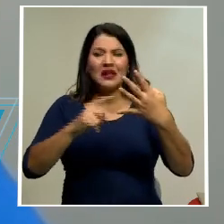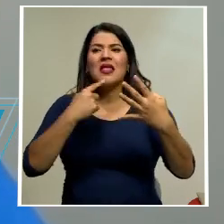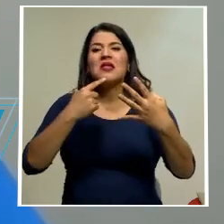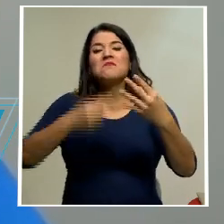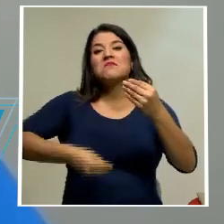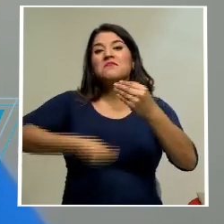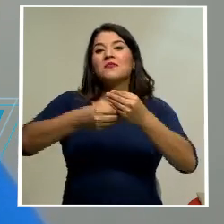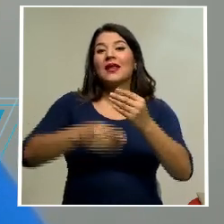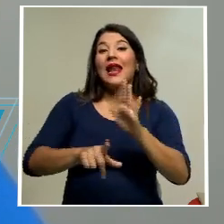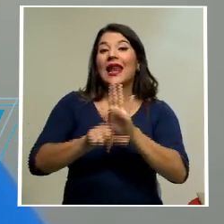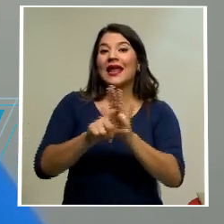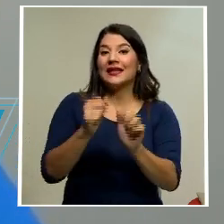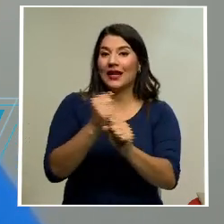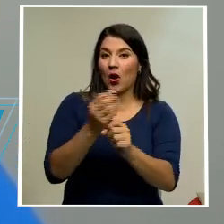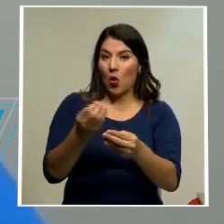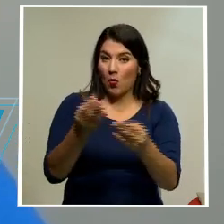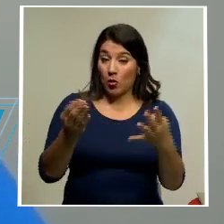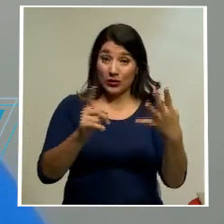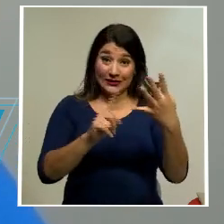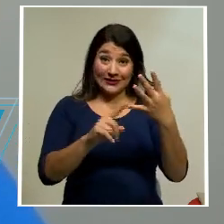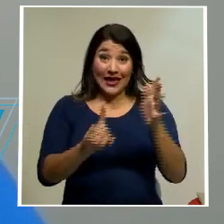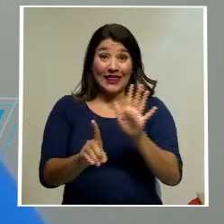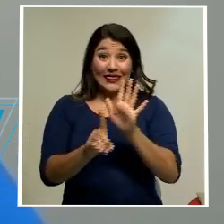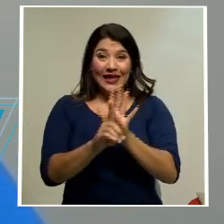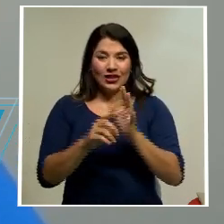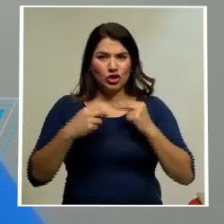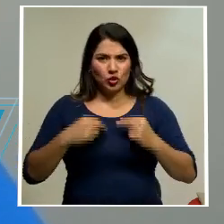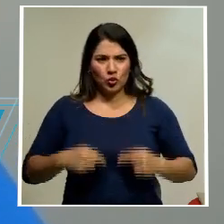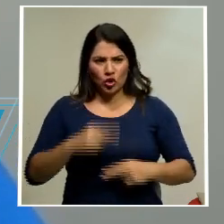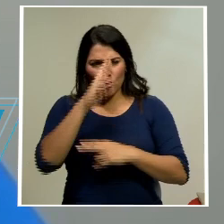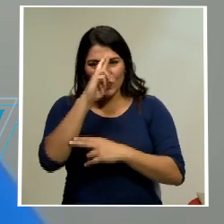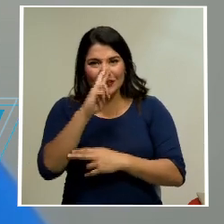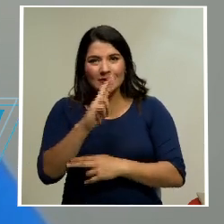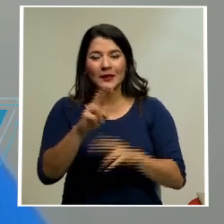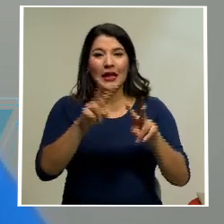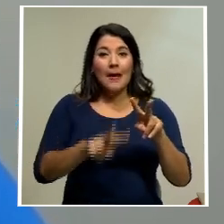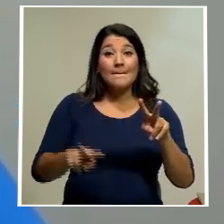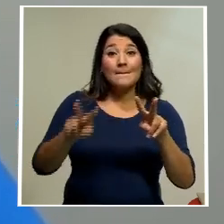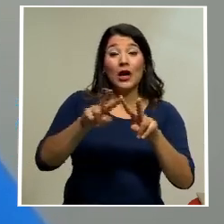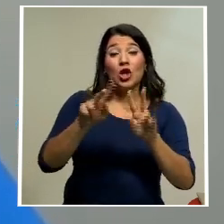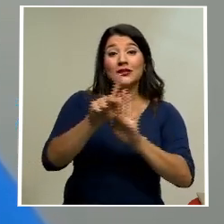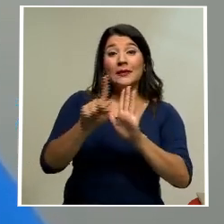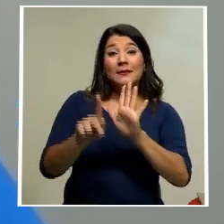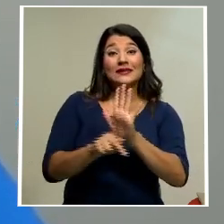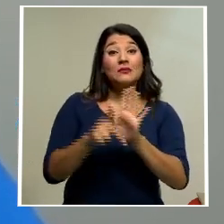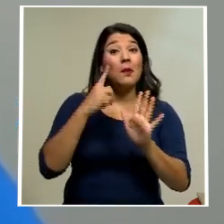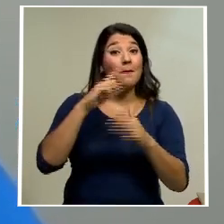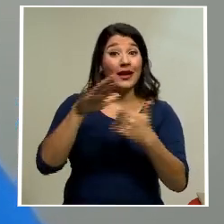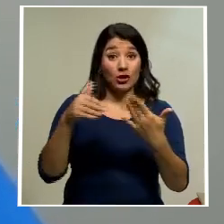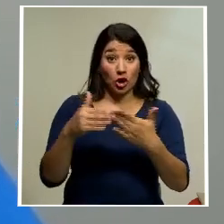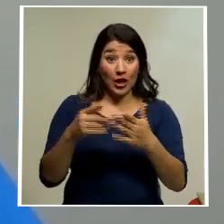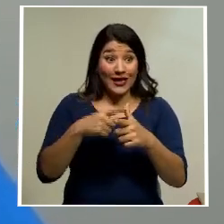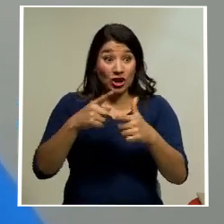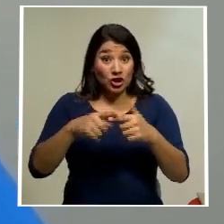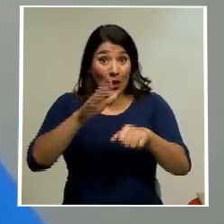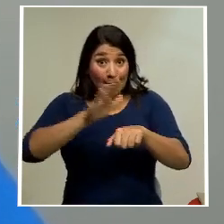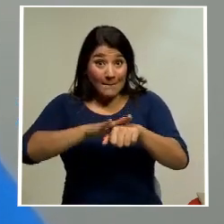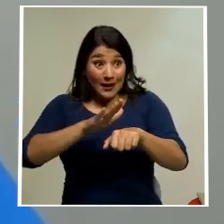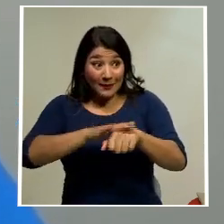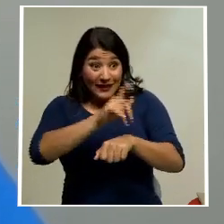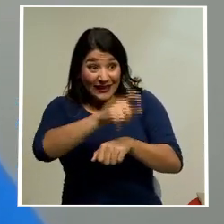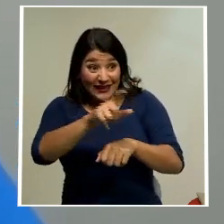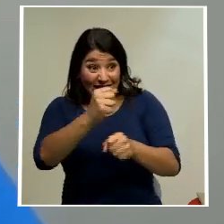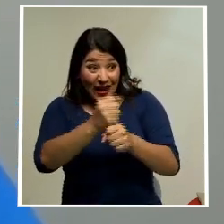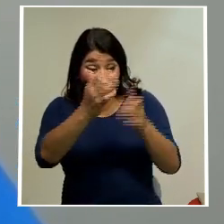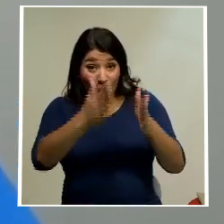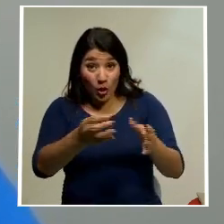Público. Este derecho humano fundamental respeta los valores y principios de todos y permitirá a los funcionarios públicos por religión, ética y